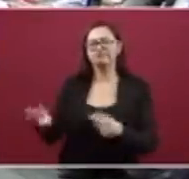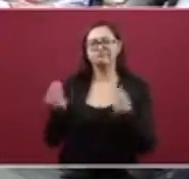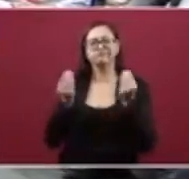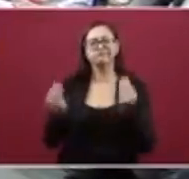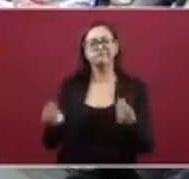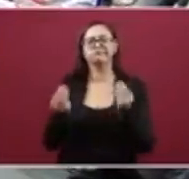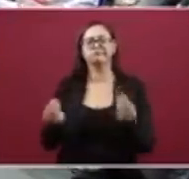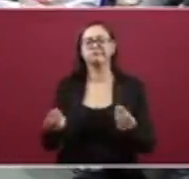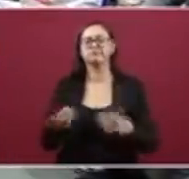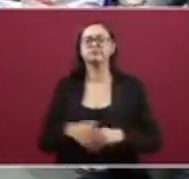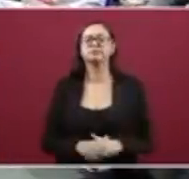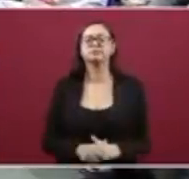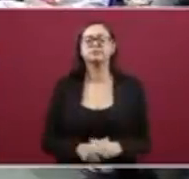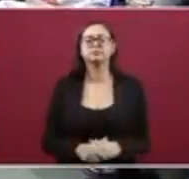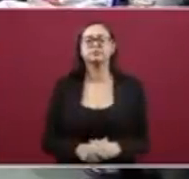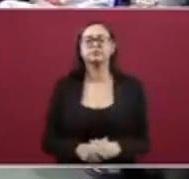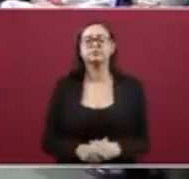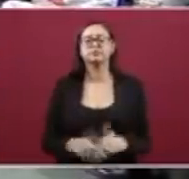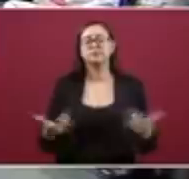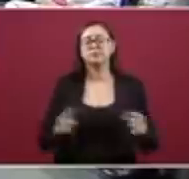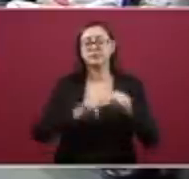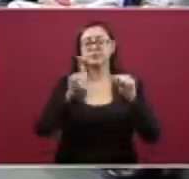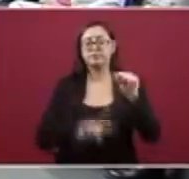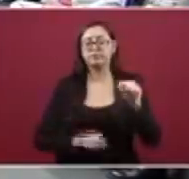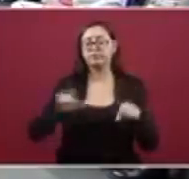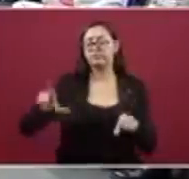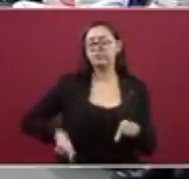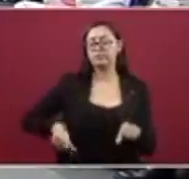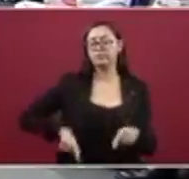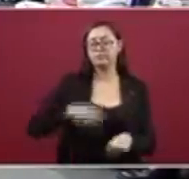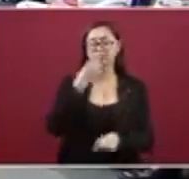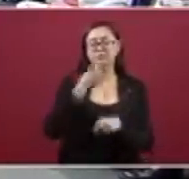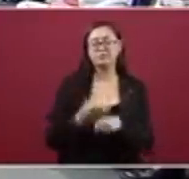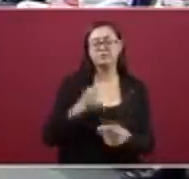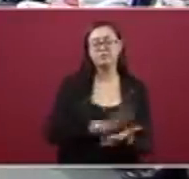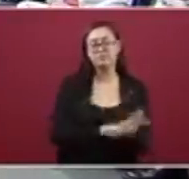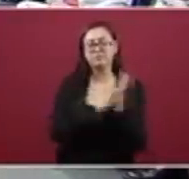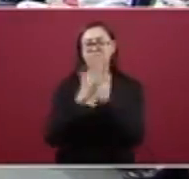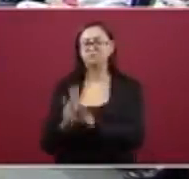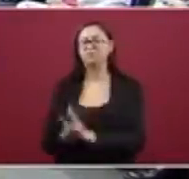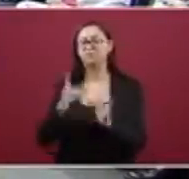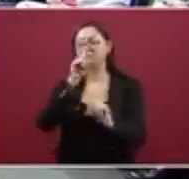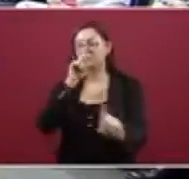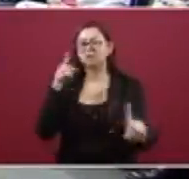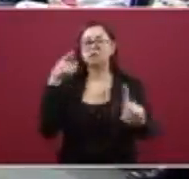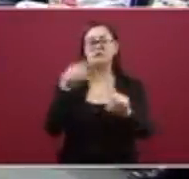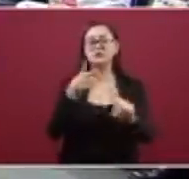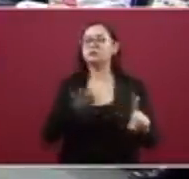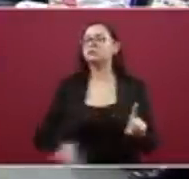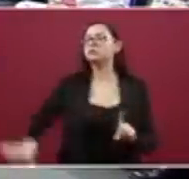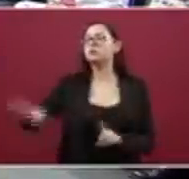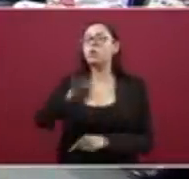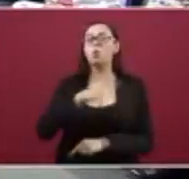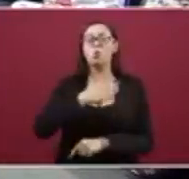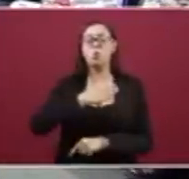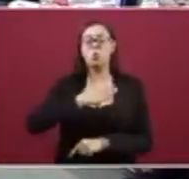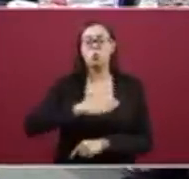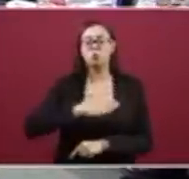el gobierno de la cuarta transformación buscará siempre hacer realidad el ideal de la justicia social